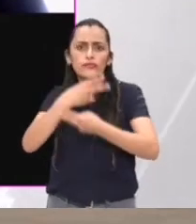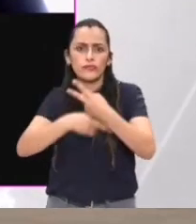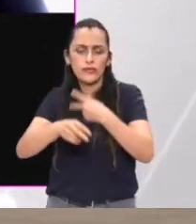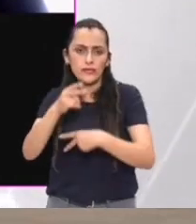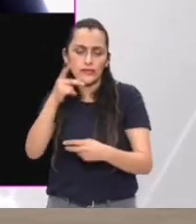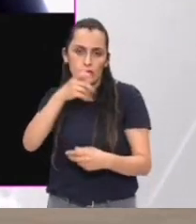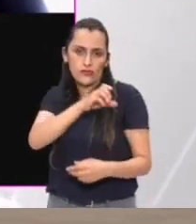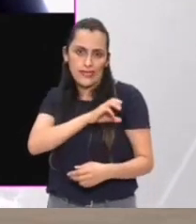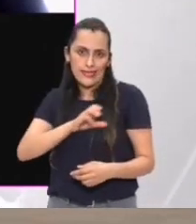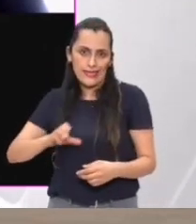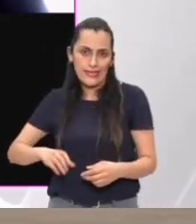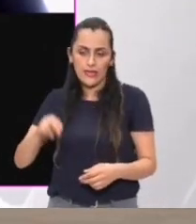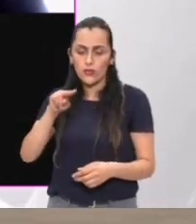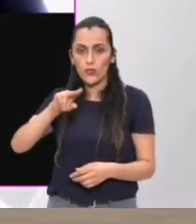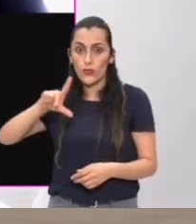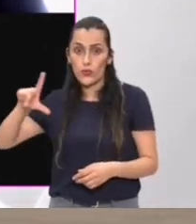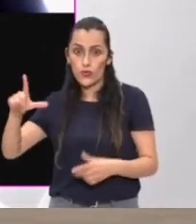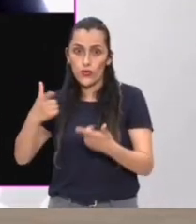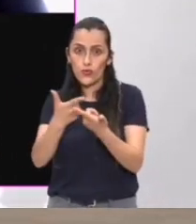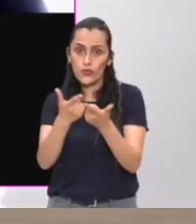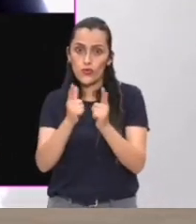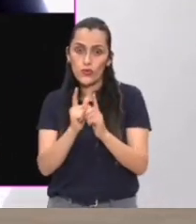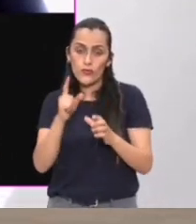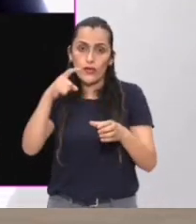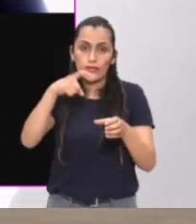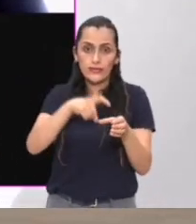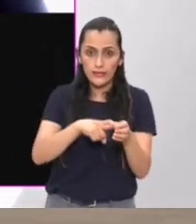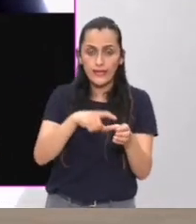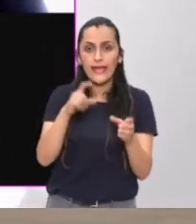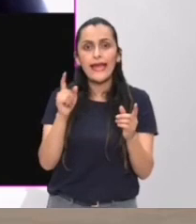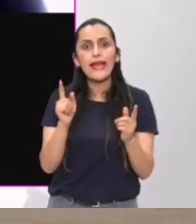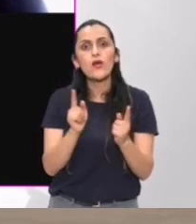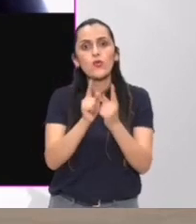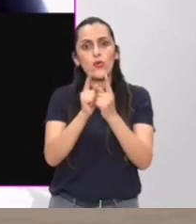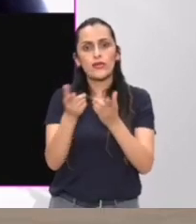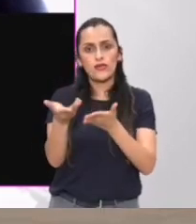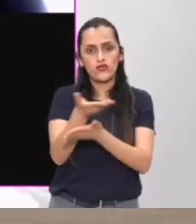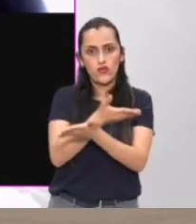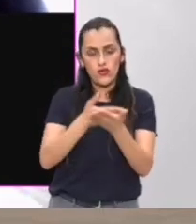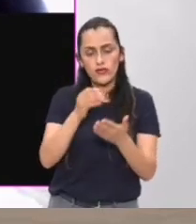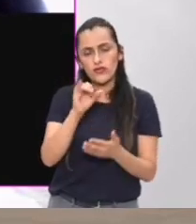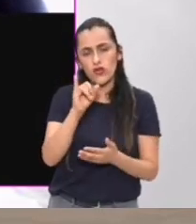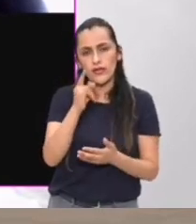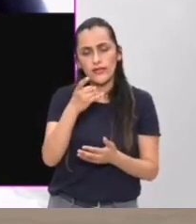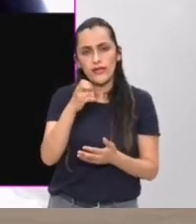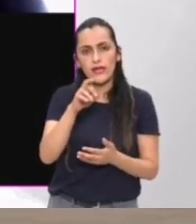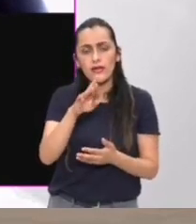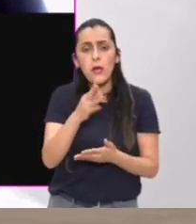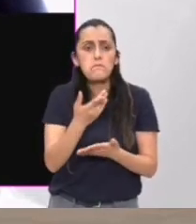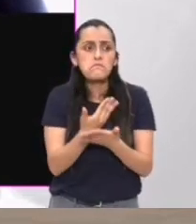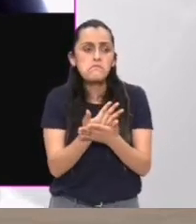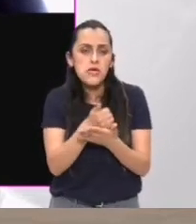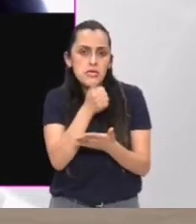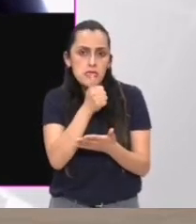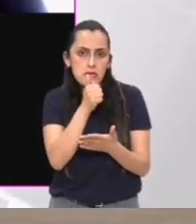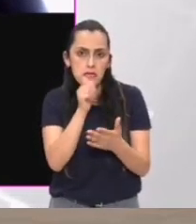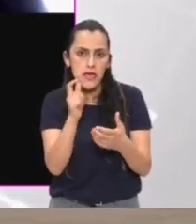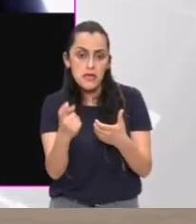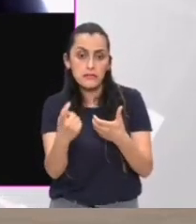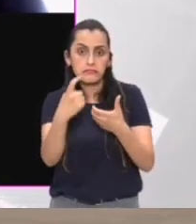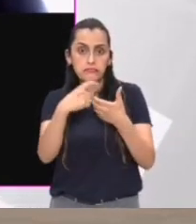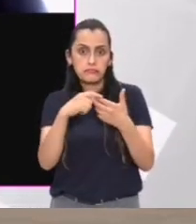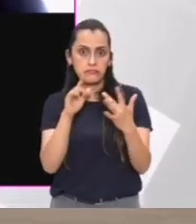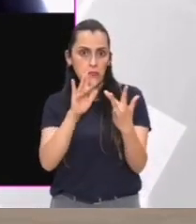el estado de Nuevo León por parte del partido Encuentro Solidario, pero estamos esperando a que se conecte a la sala de